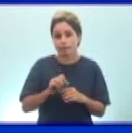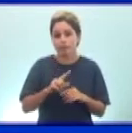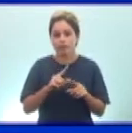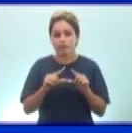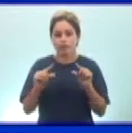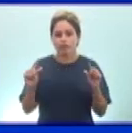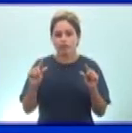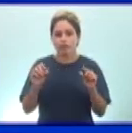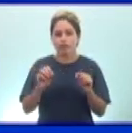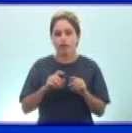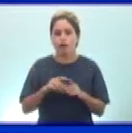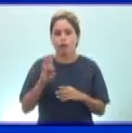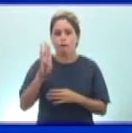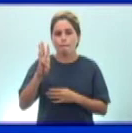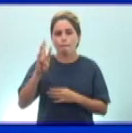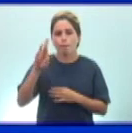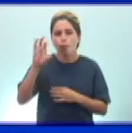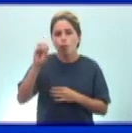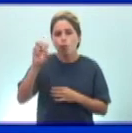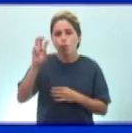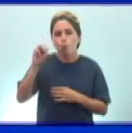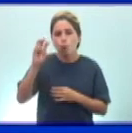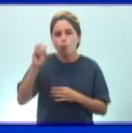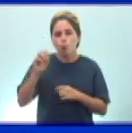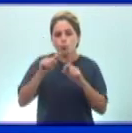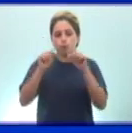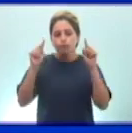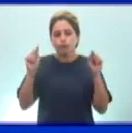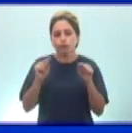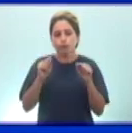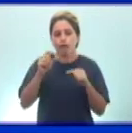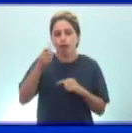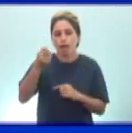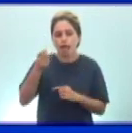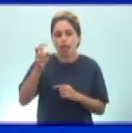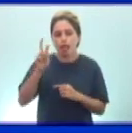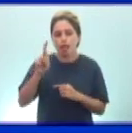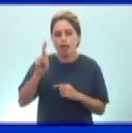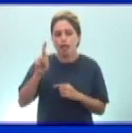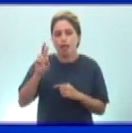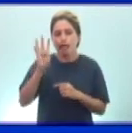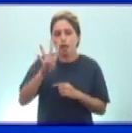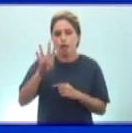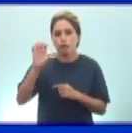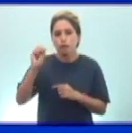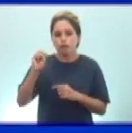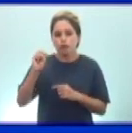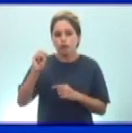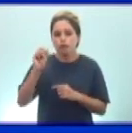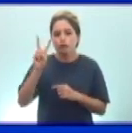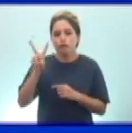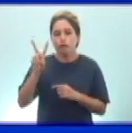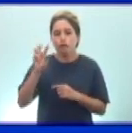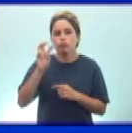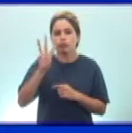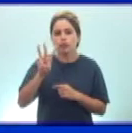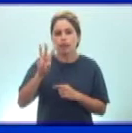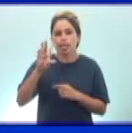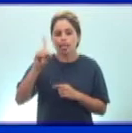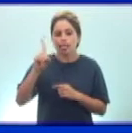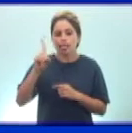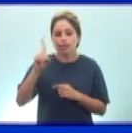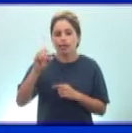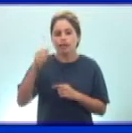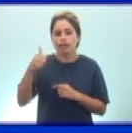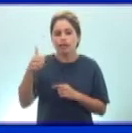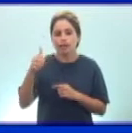entre paréntesis el símbolo del argón, que es la distribución electrónica que corresponde desde el 1s hasta 3p6, y agregaría